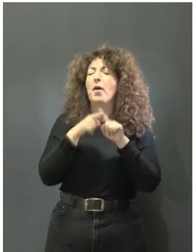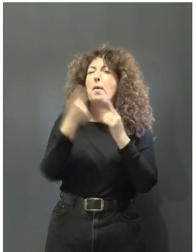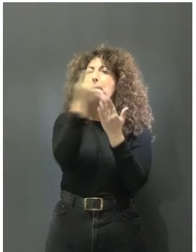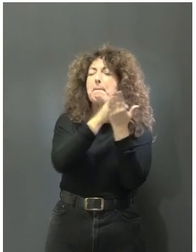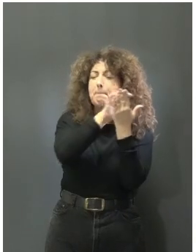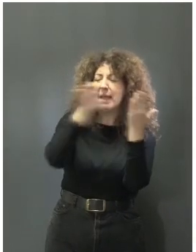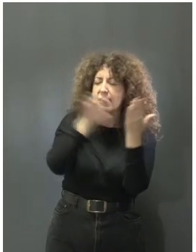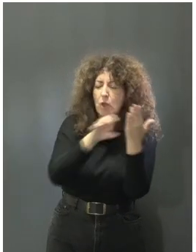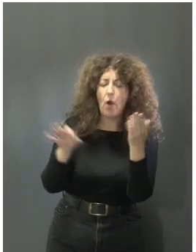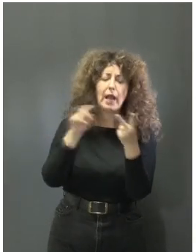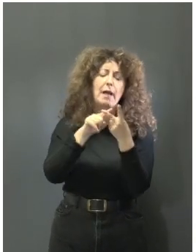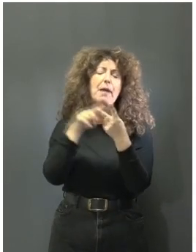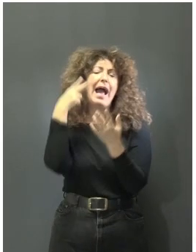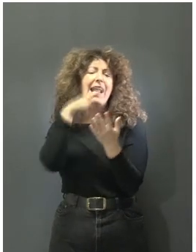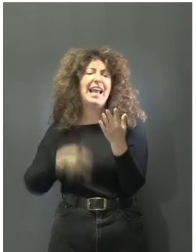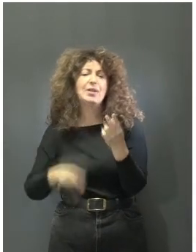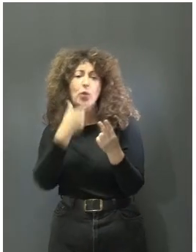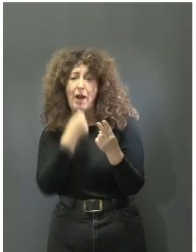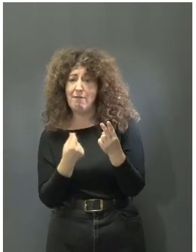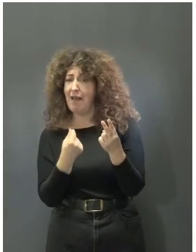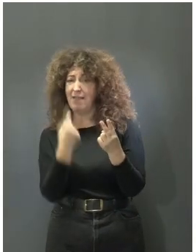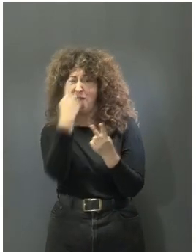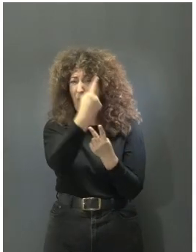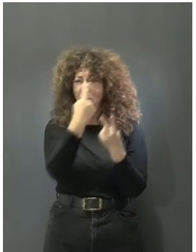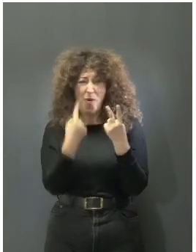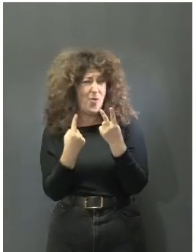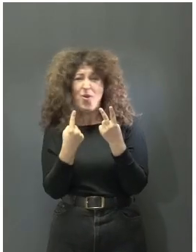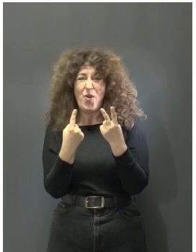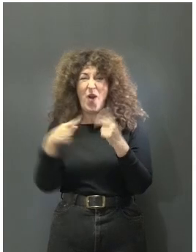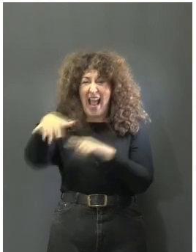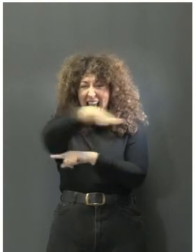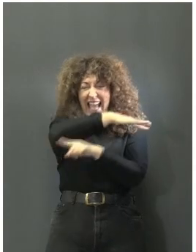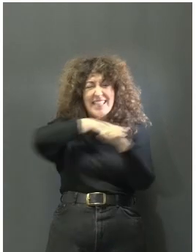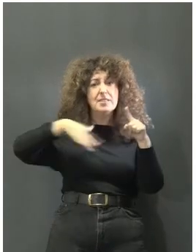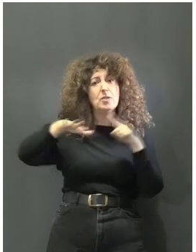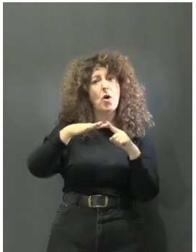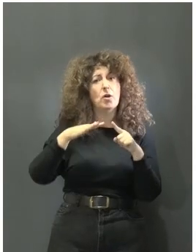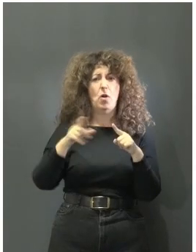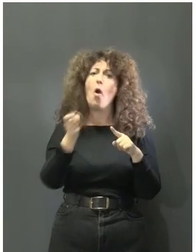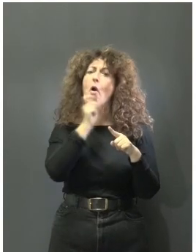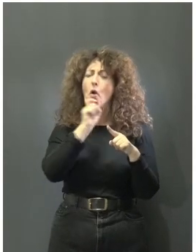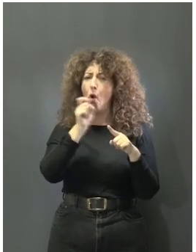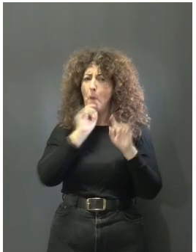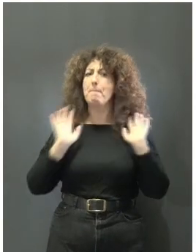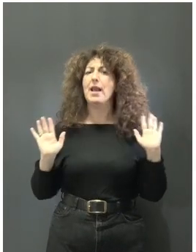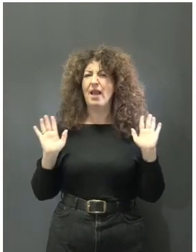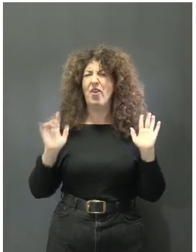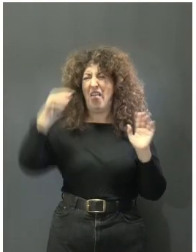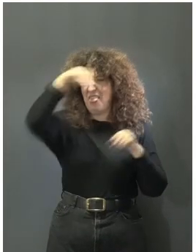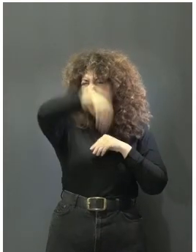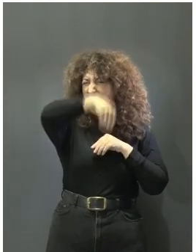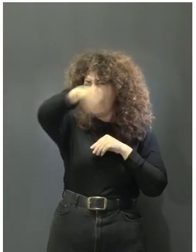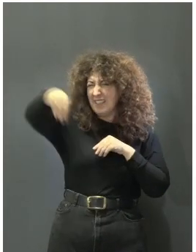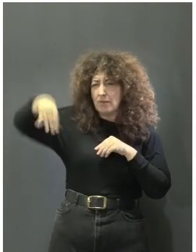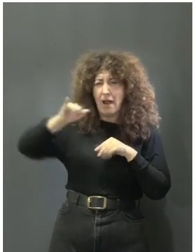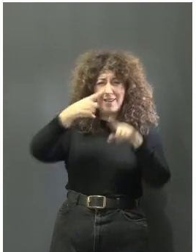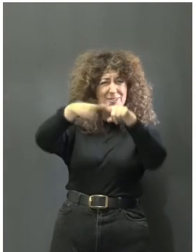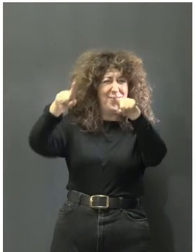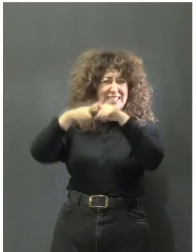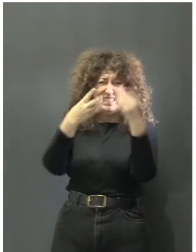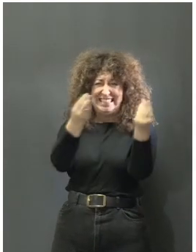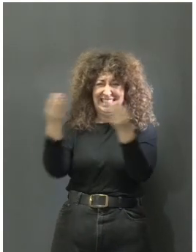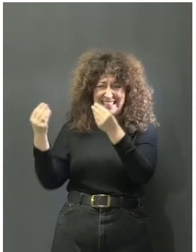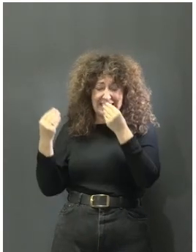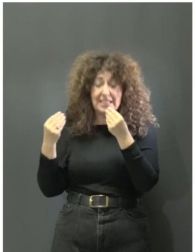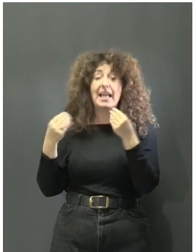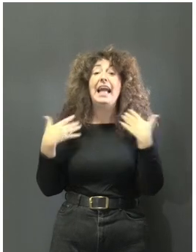que sea la lectura fácil, pero que en el entorno es complejo. Entonces, ahí interactúan muchísimos elementos que